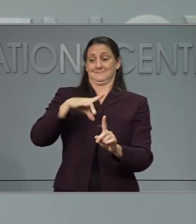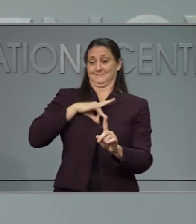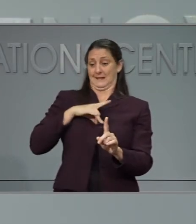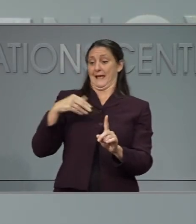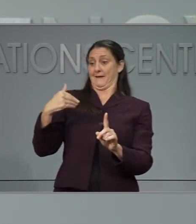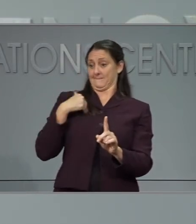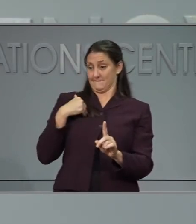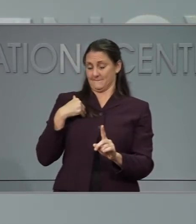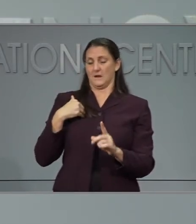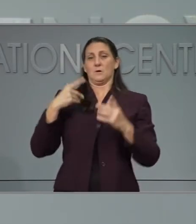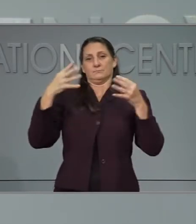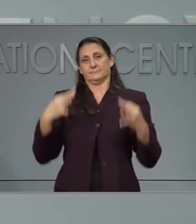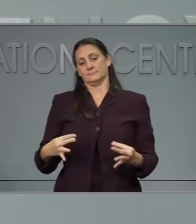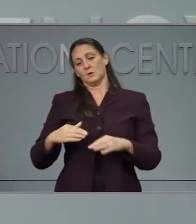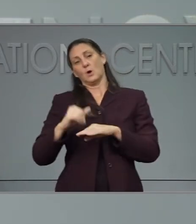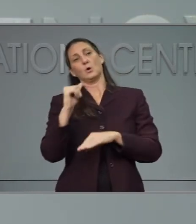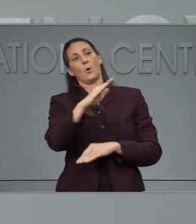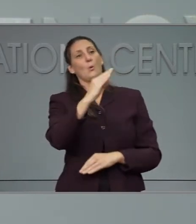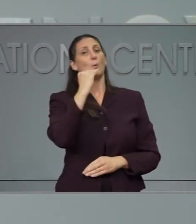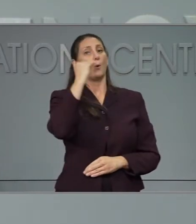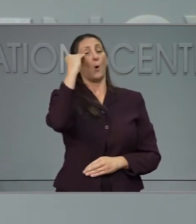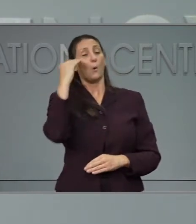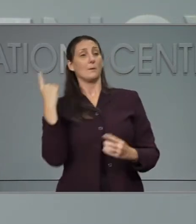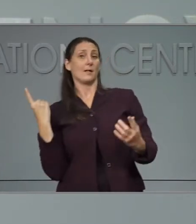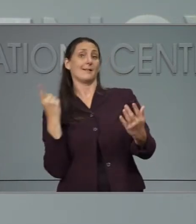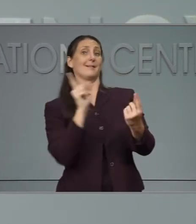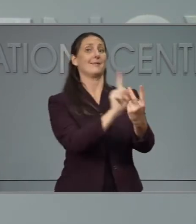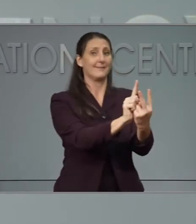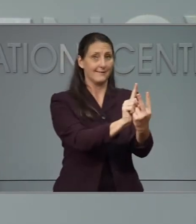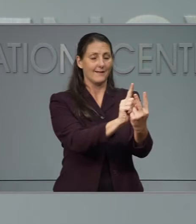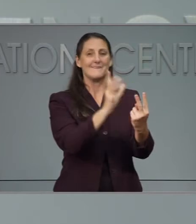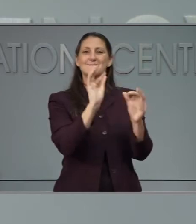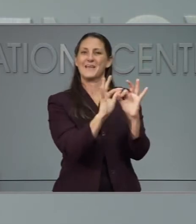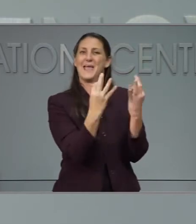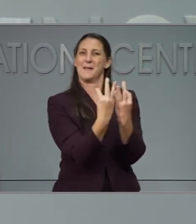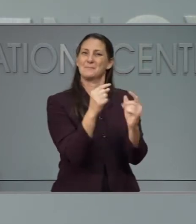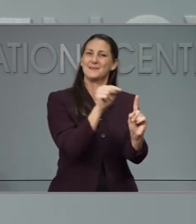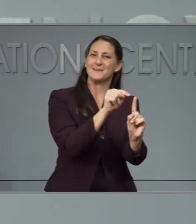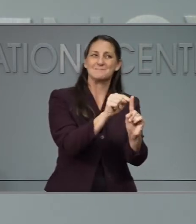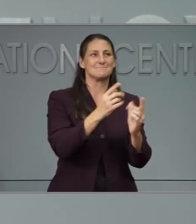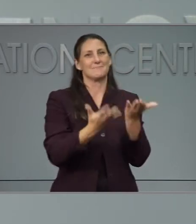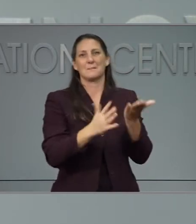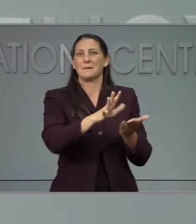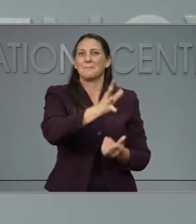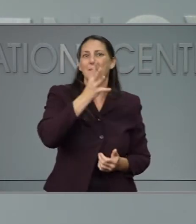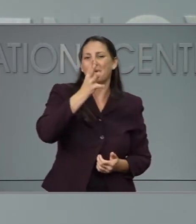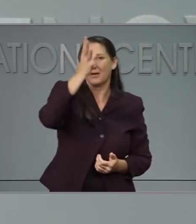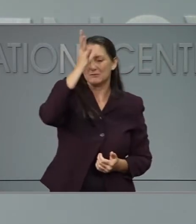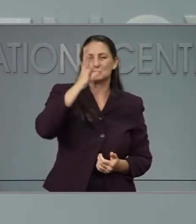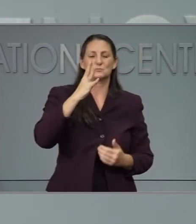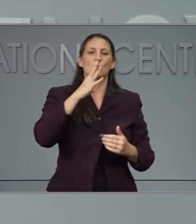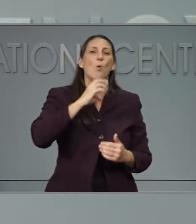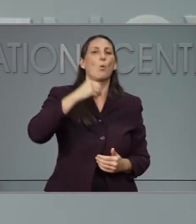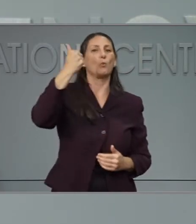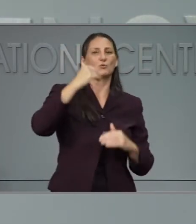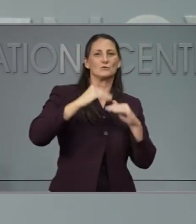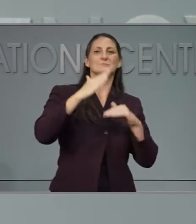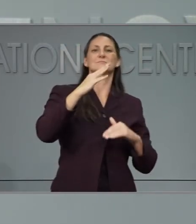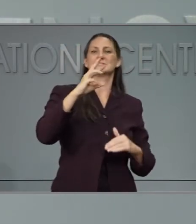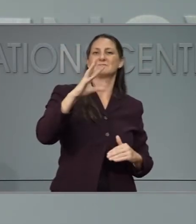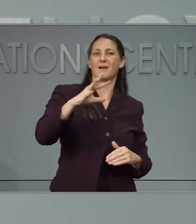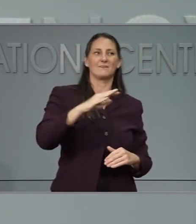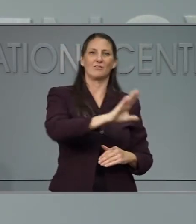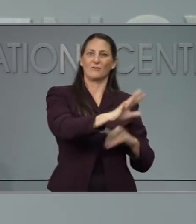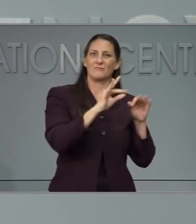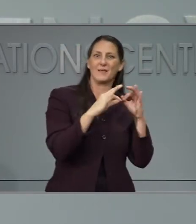familia y si los papás son mayores en cuanto a la edad, pues no queremos que se enfermen o que lo transmitan a